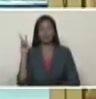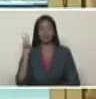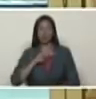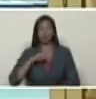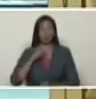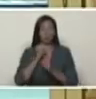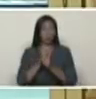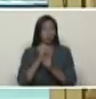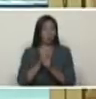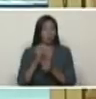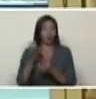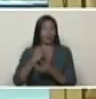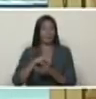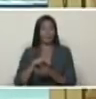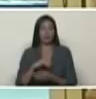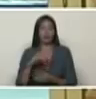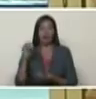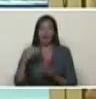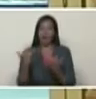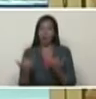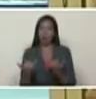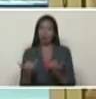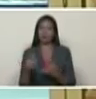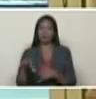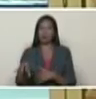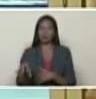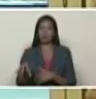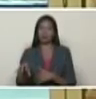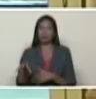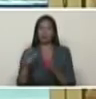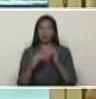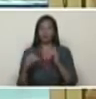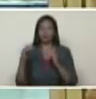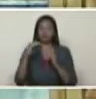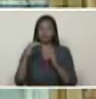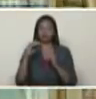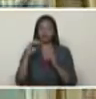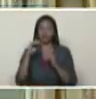trabajando precisamente con el Estado Mayor